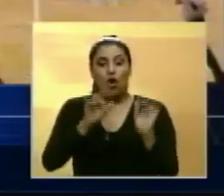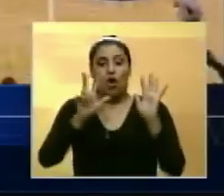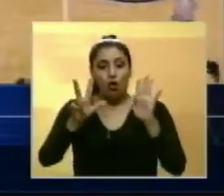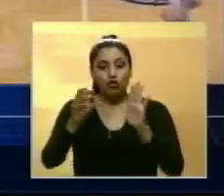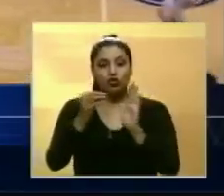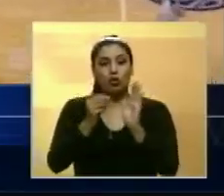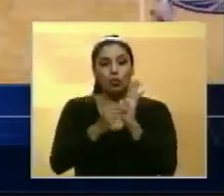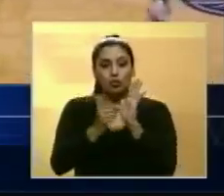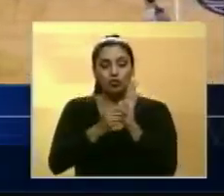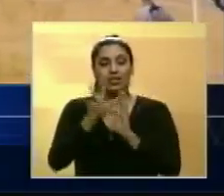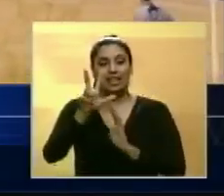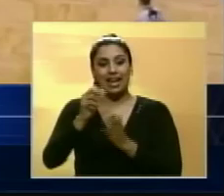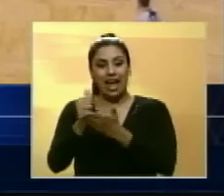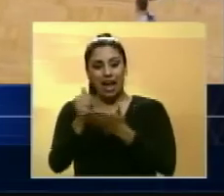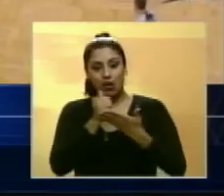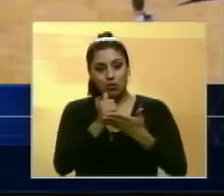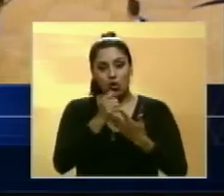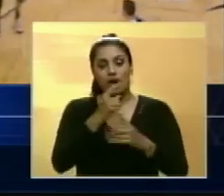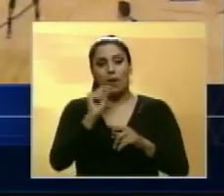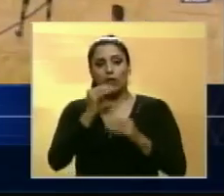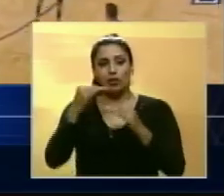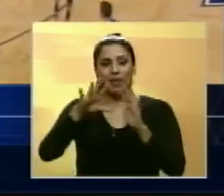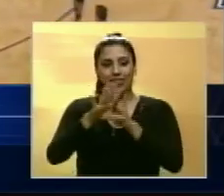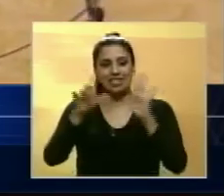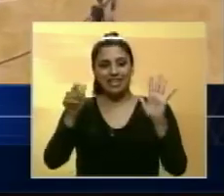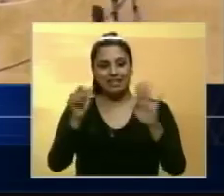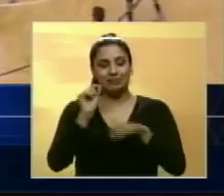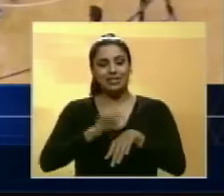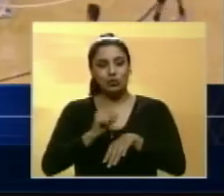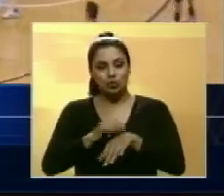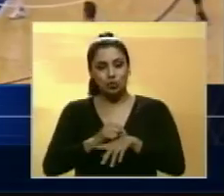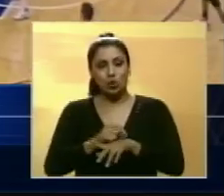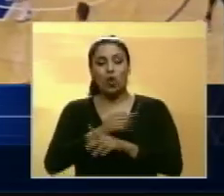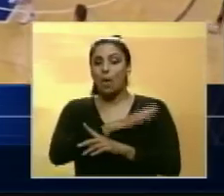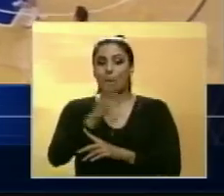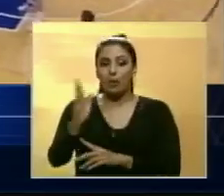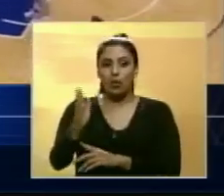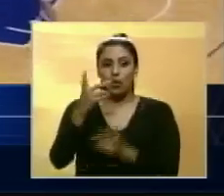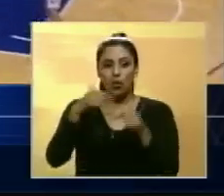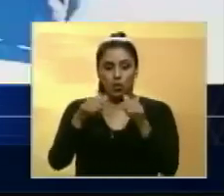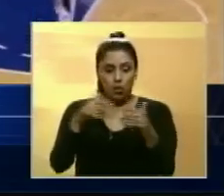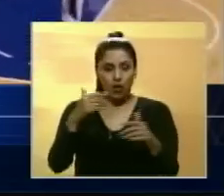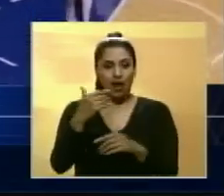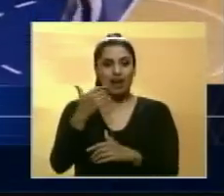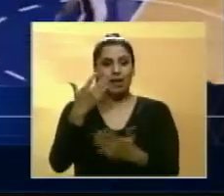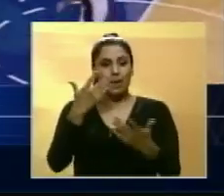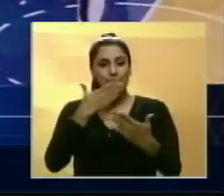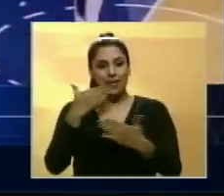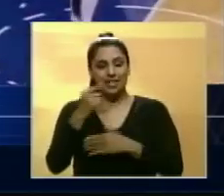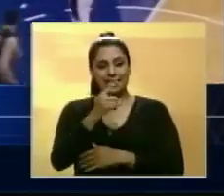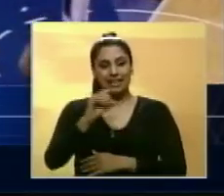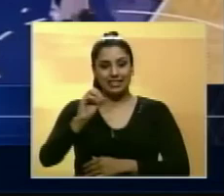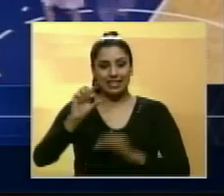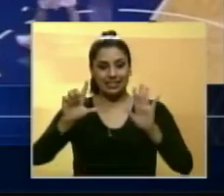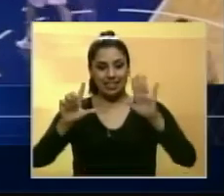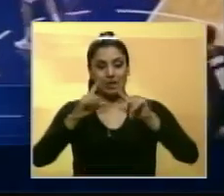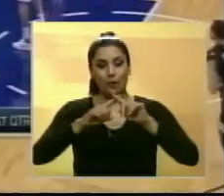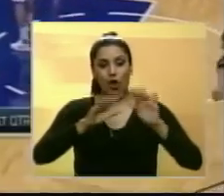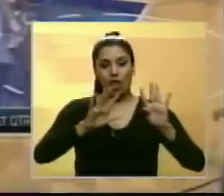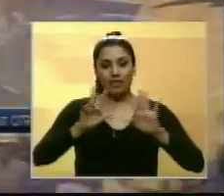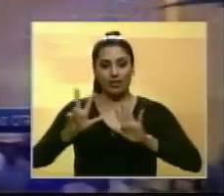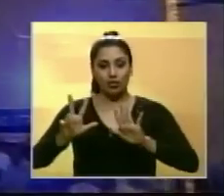puntos, 3 rebotes y 3 asistencias en poco más de 16 minutos en la derrota de los Bucks de Milwaukee ante los Mágicos de Orlando de